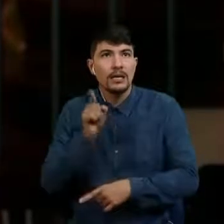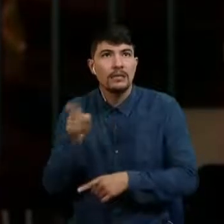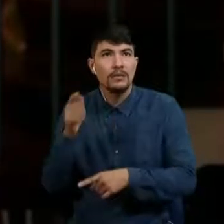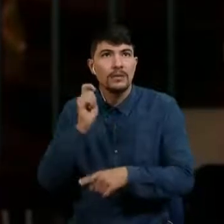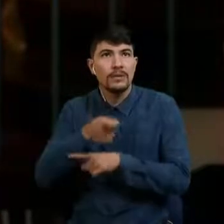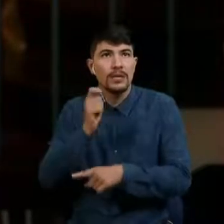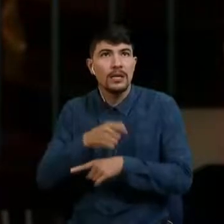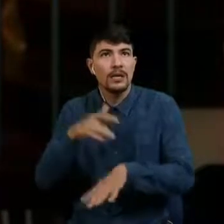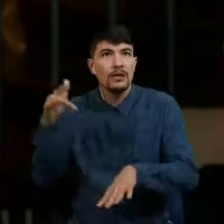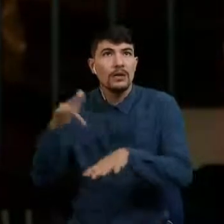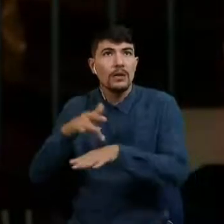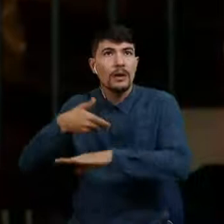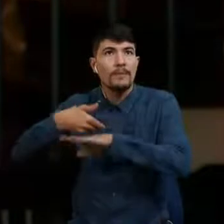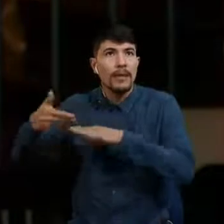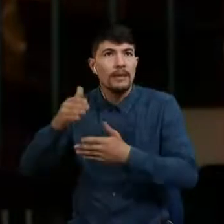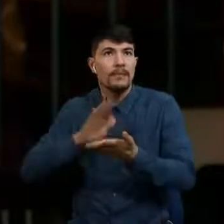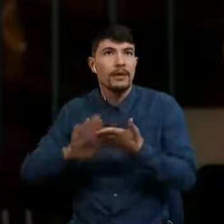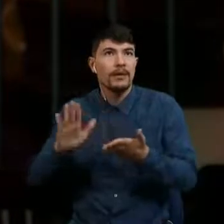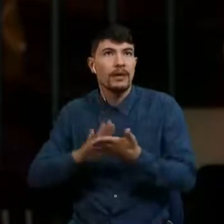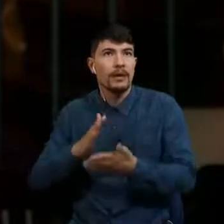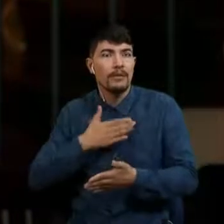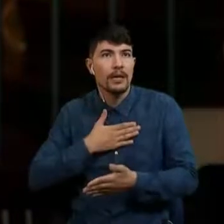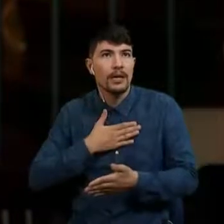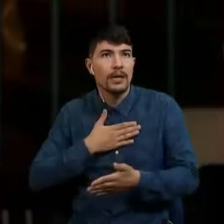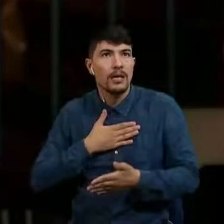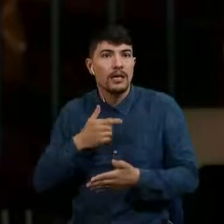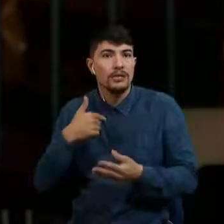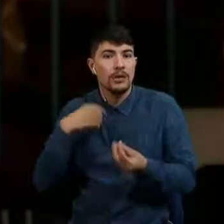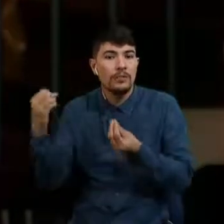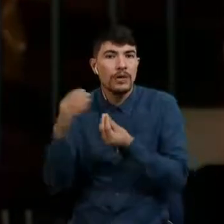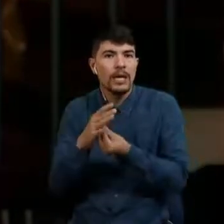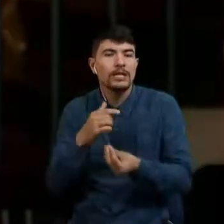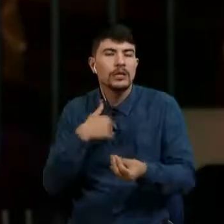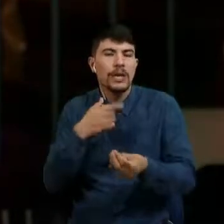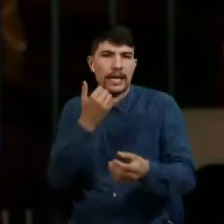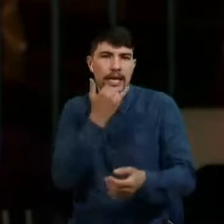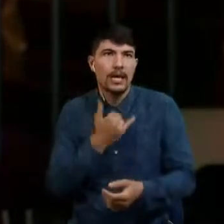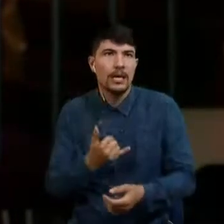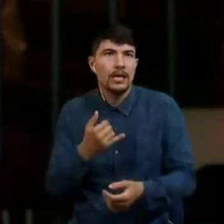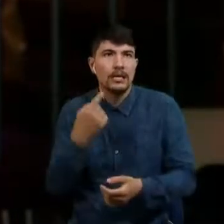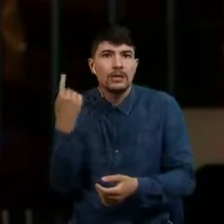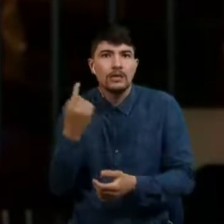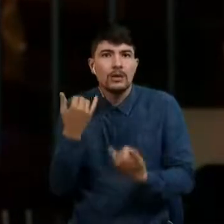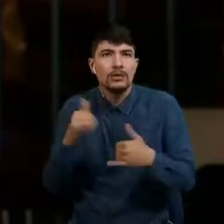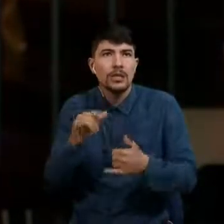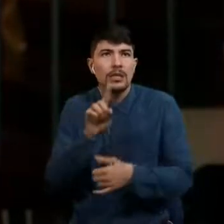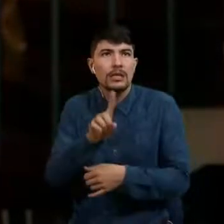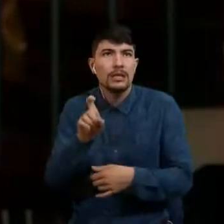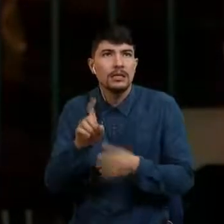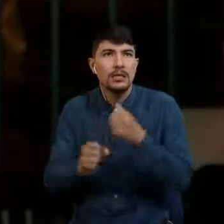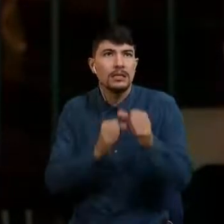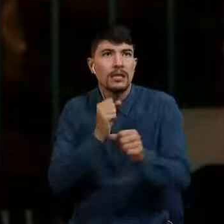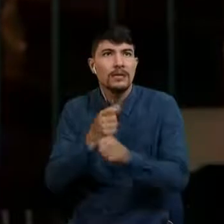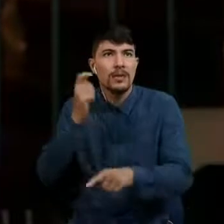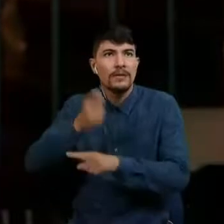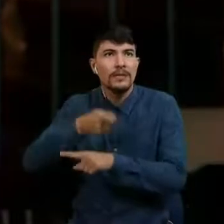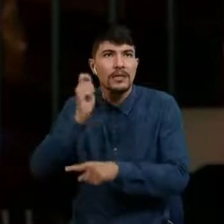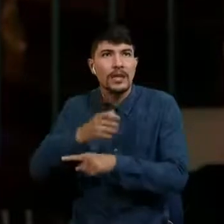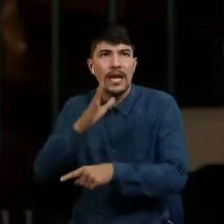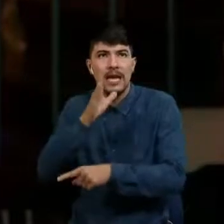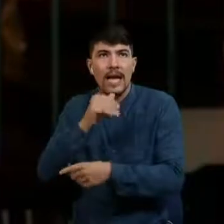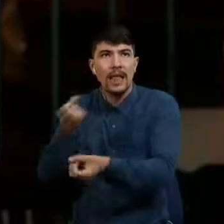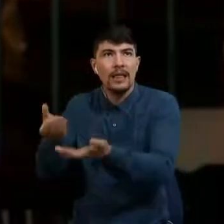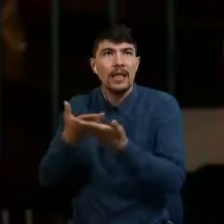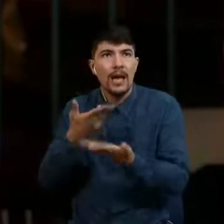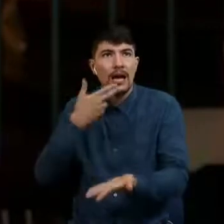les tocó que pedirme perdón y que era la víctima equivocada con eso se pagaron 16 años la fiscalía ni siquiera ha pasado un